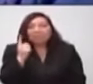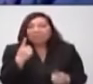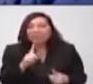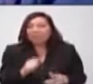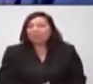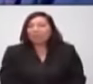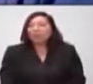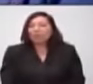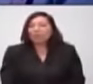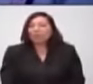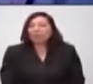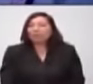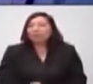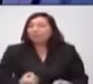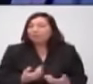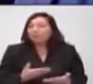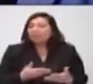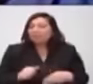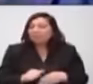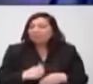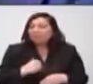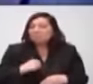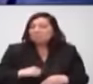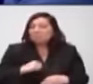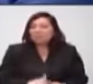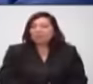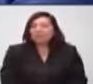acuerdos entre transportistas, entre las municipalidades,